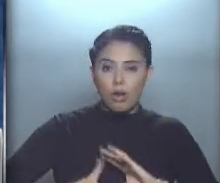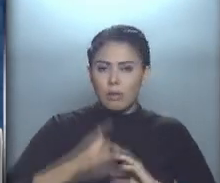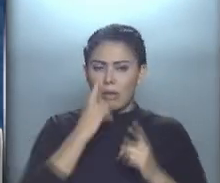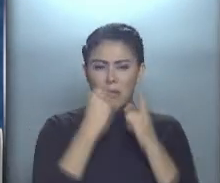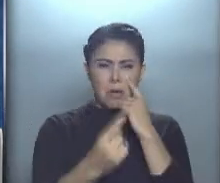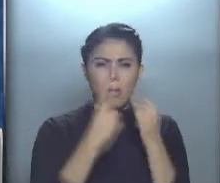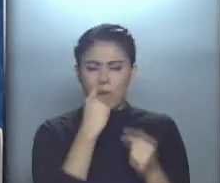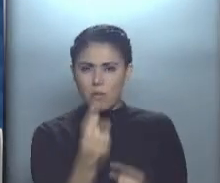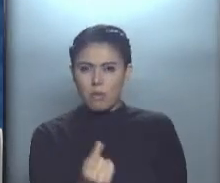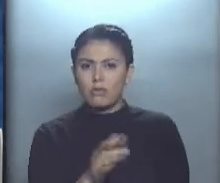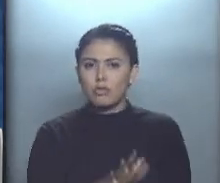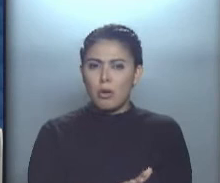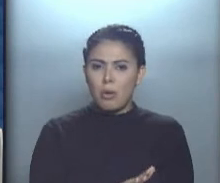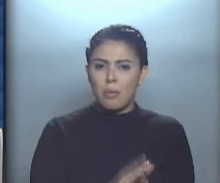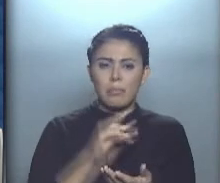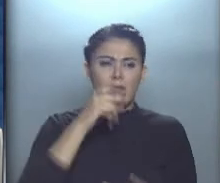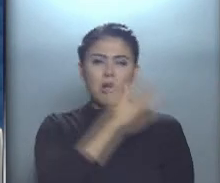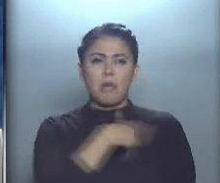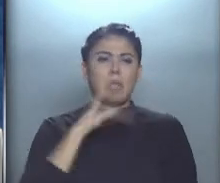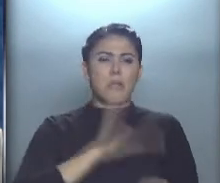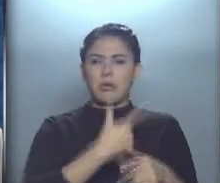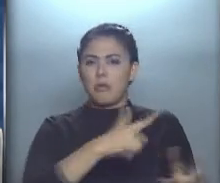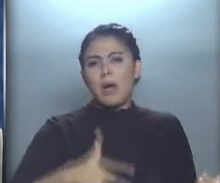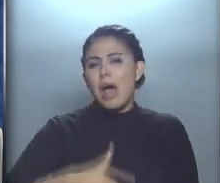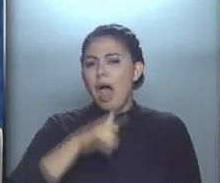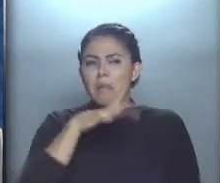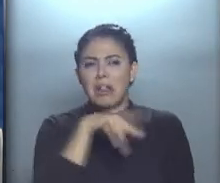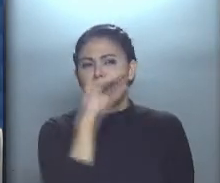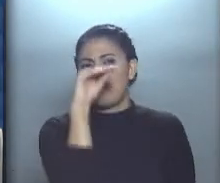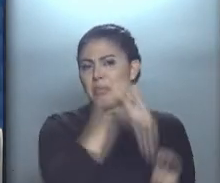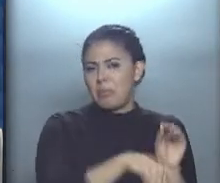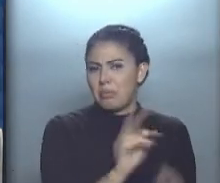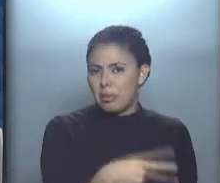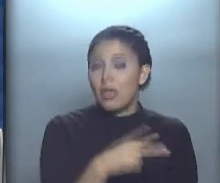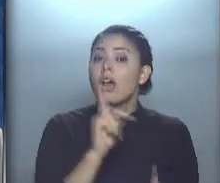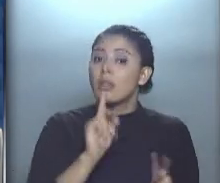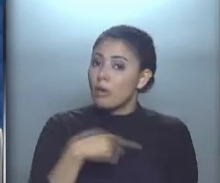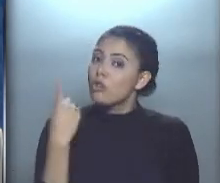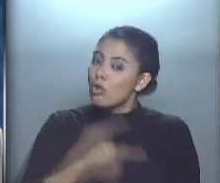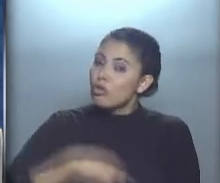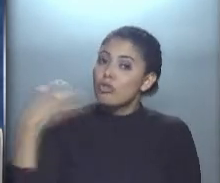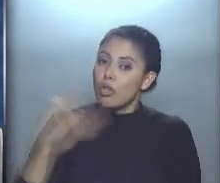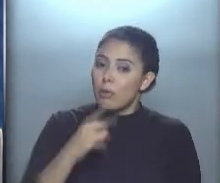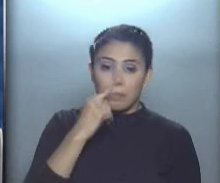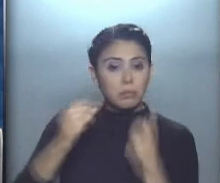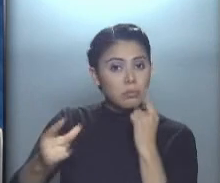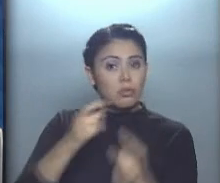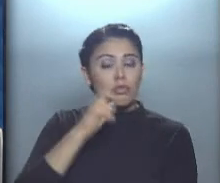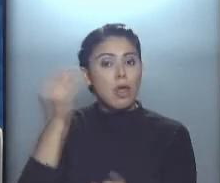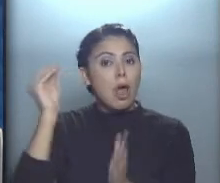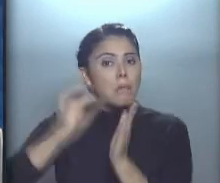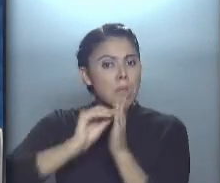críticas respecto a la hipertrofia del Estado y a su supuesta ineficiencia, también nosotros tenemos que hacer críticas respecto a